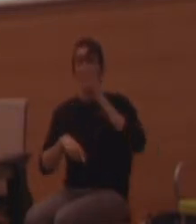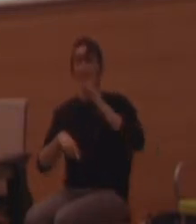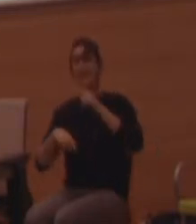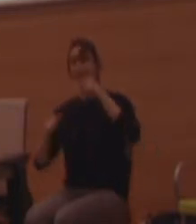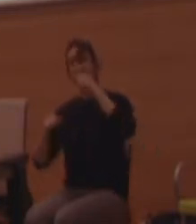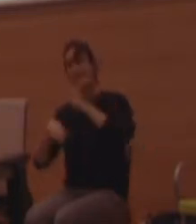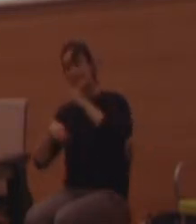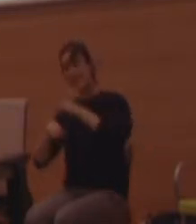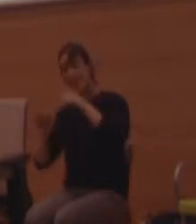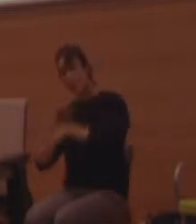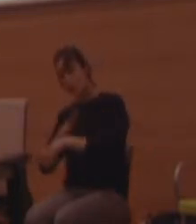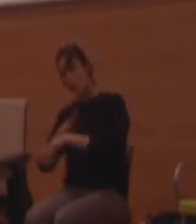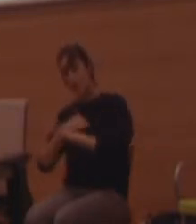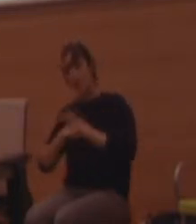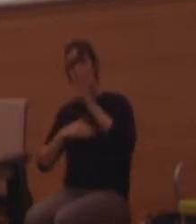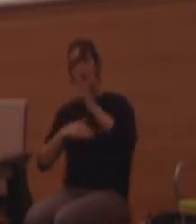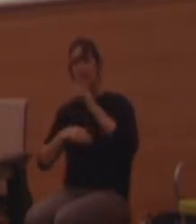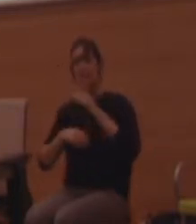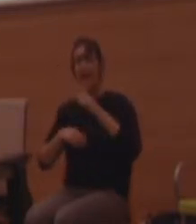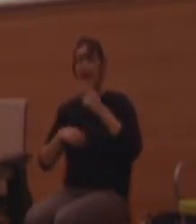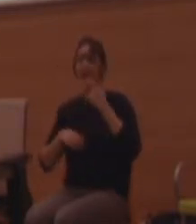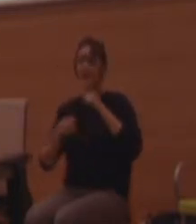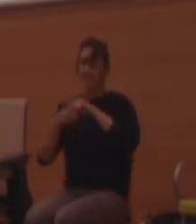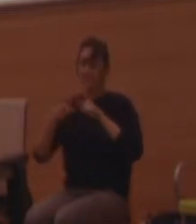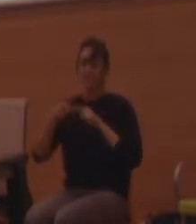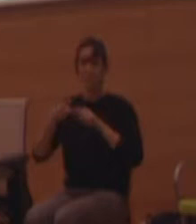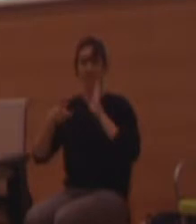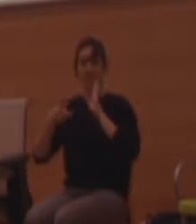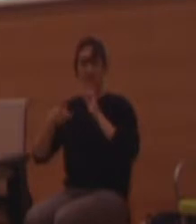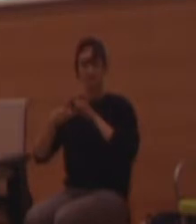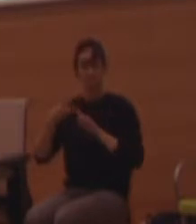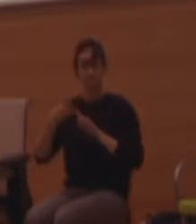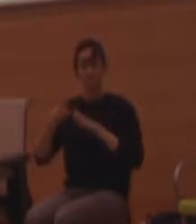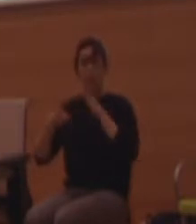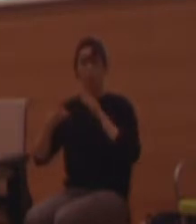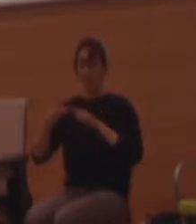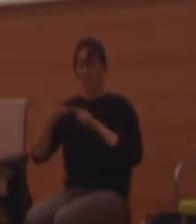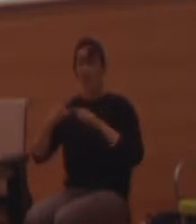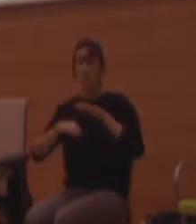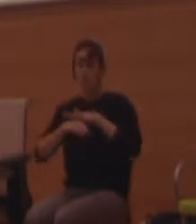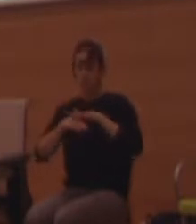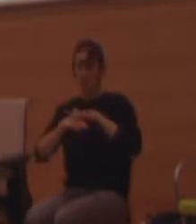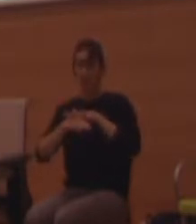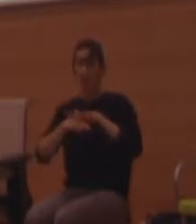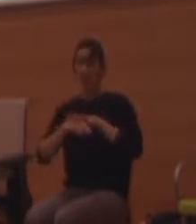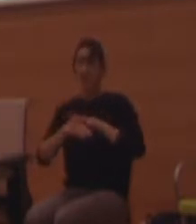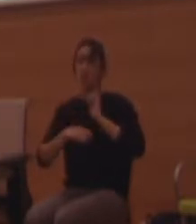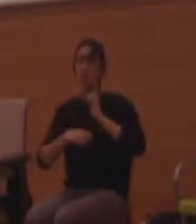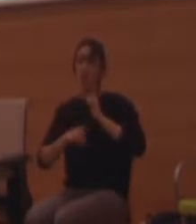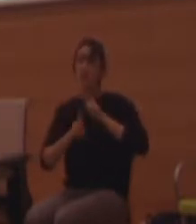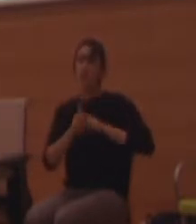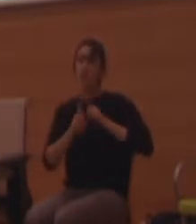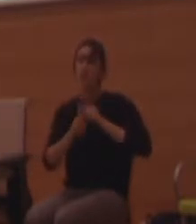como de sensibilidad a la presión. La superficial la dejamos en los casos en los que pues